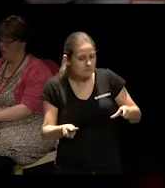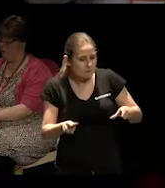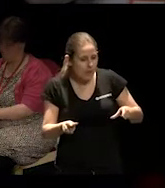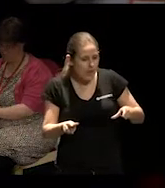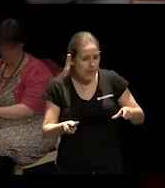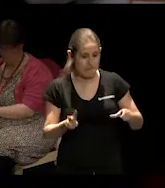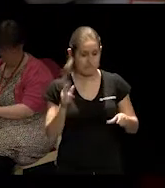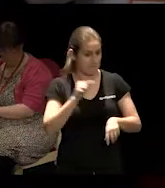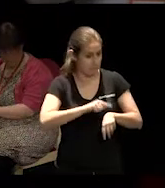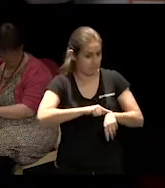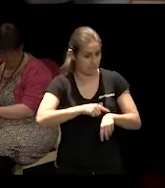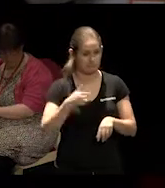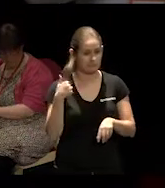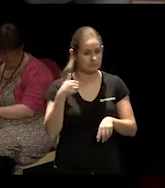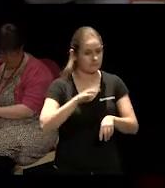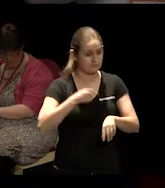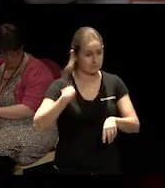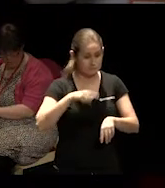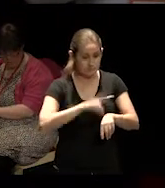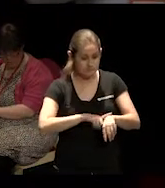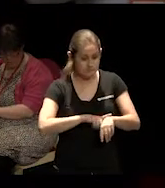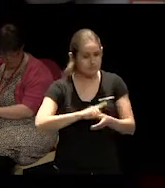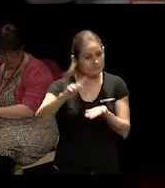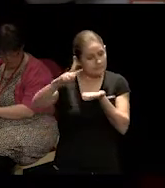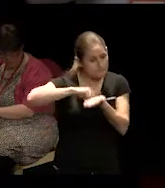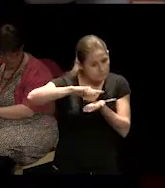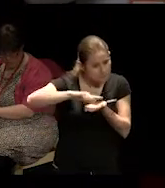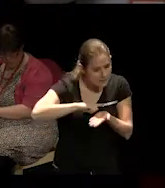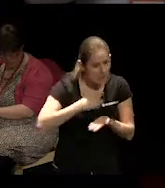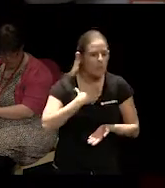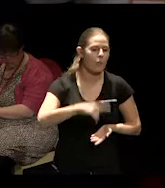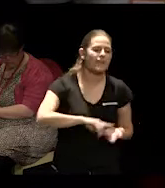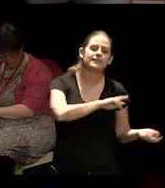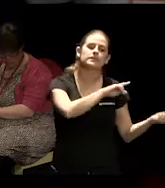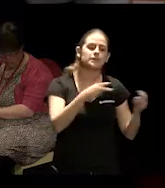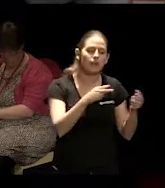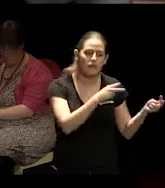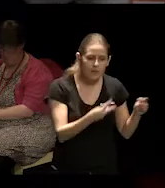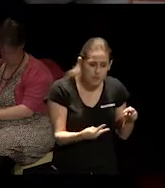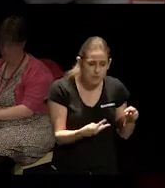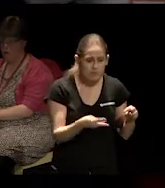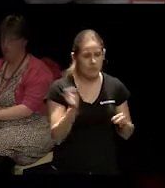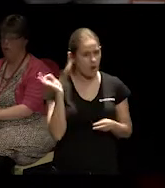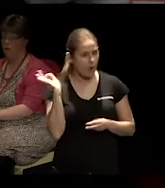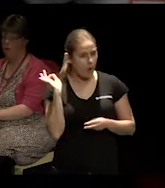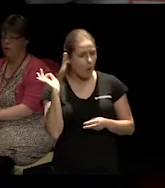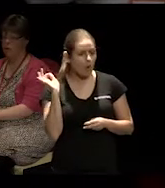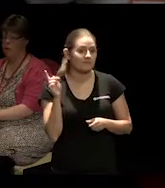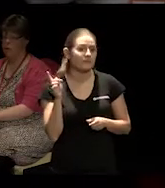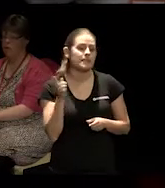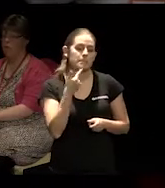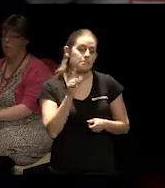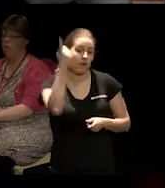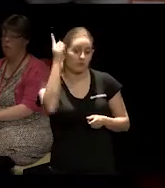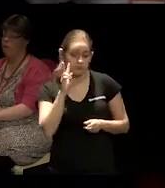Puede hacerse con los audiodescriptores en directo, haciendo la interpretación, o puede utilizarse herramientas que lanzan mensajes pregrabados en los momentos que se